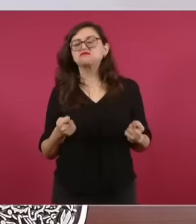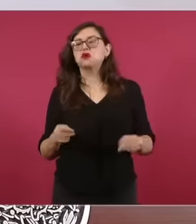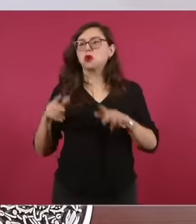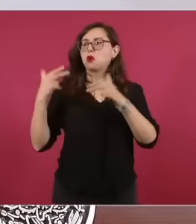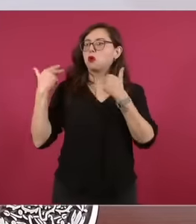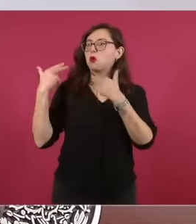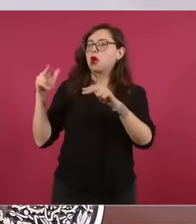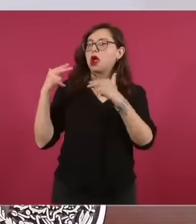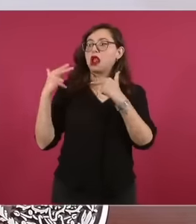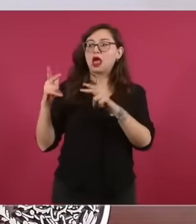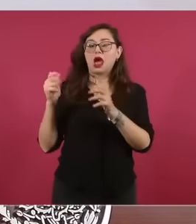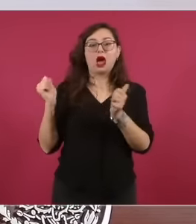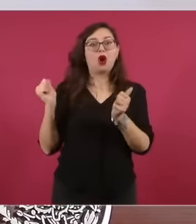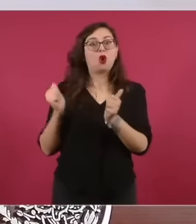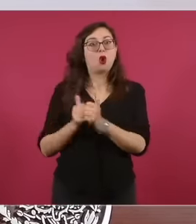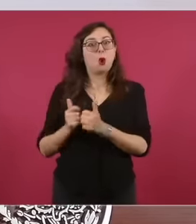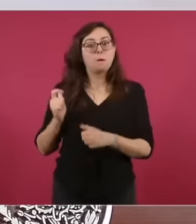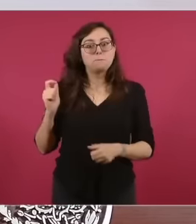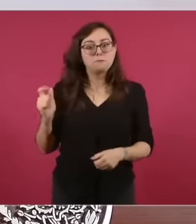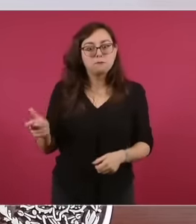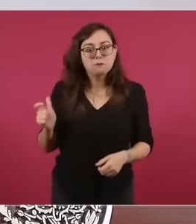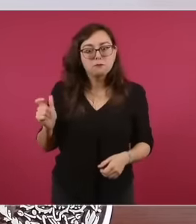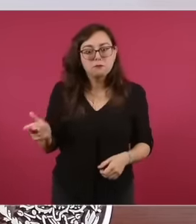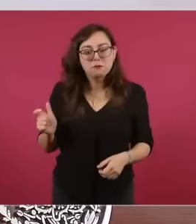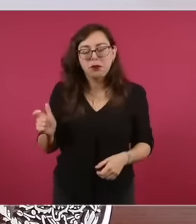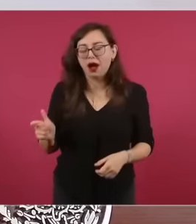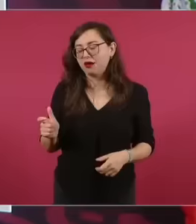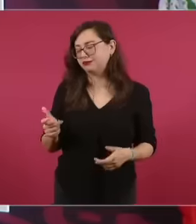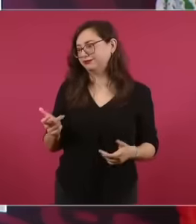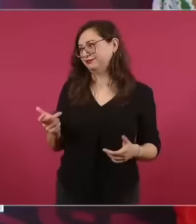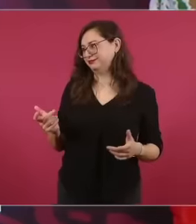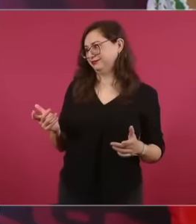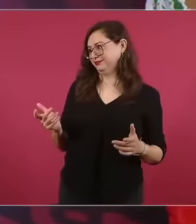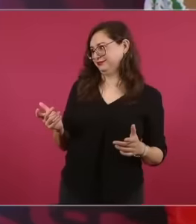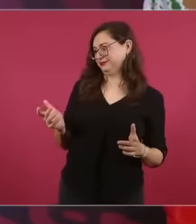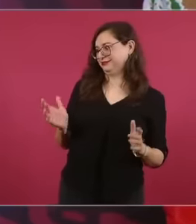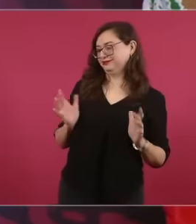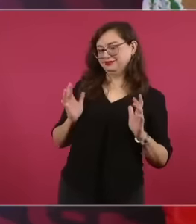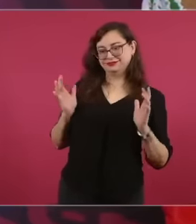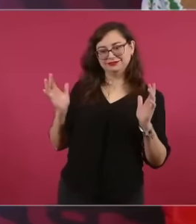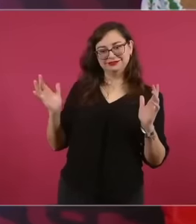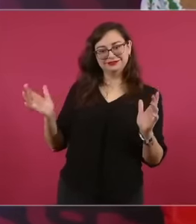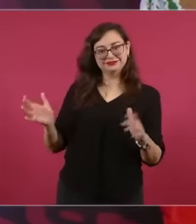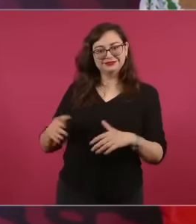y declaran que están en huelga. Yo aquí